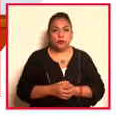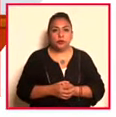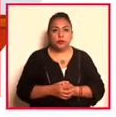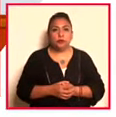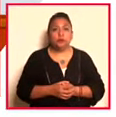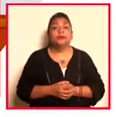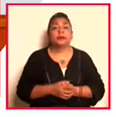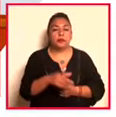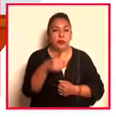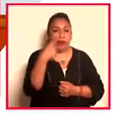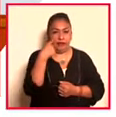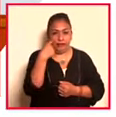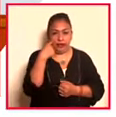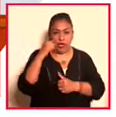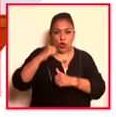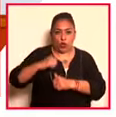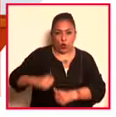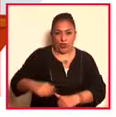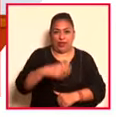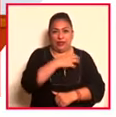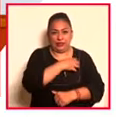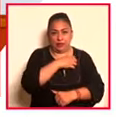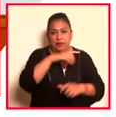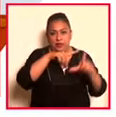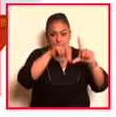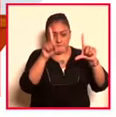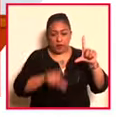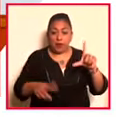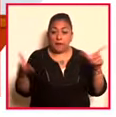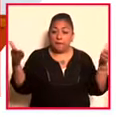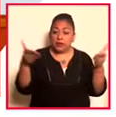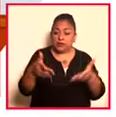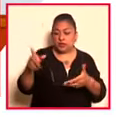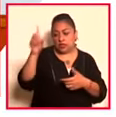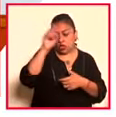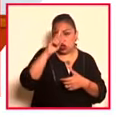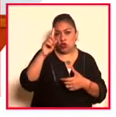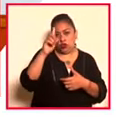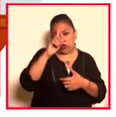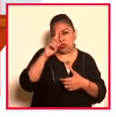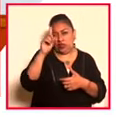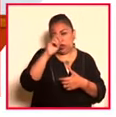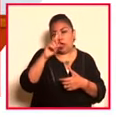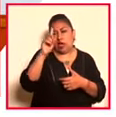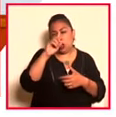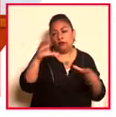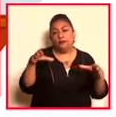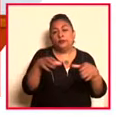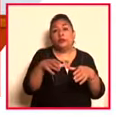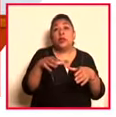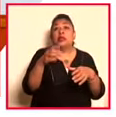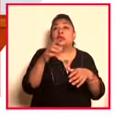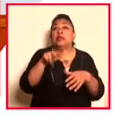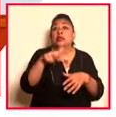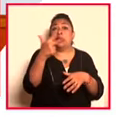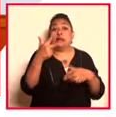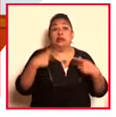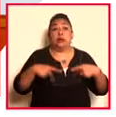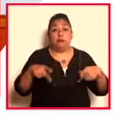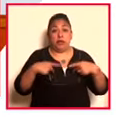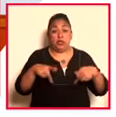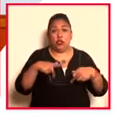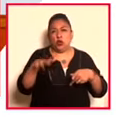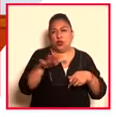Fíjense que autoridades de la capital del país presentaron al Consejo Asesor de Cultura de la Ciudad de México, que está conformado por 13 personalidades del